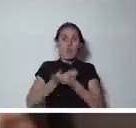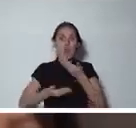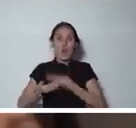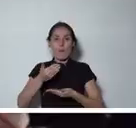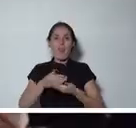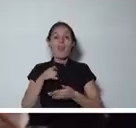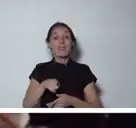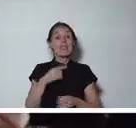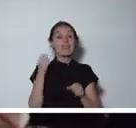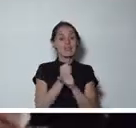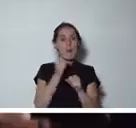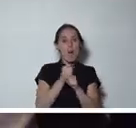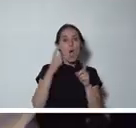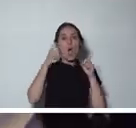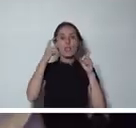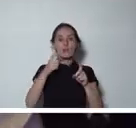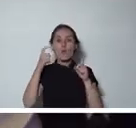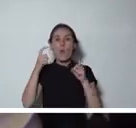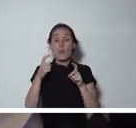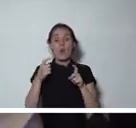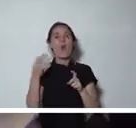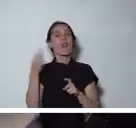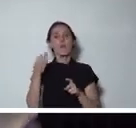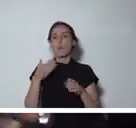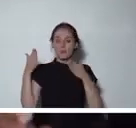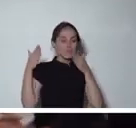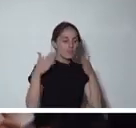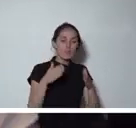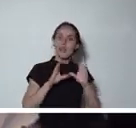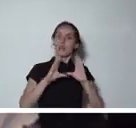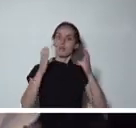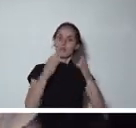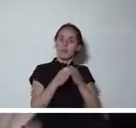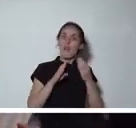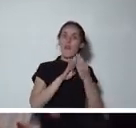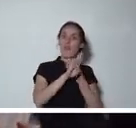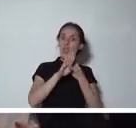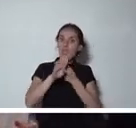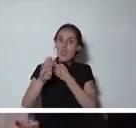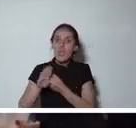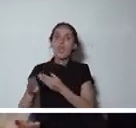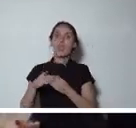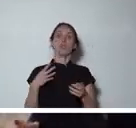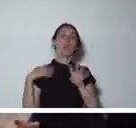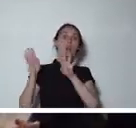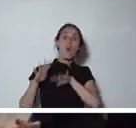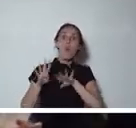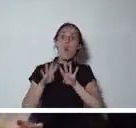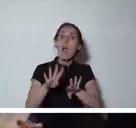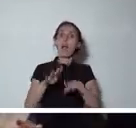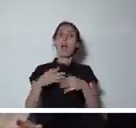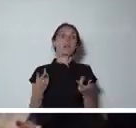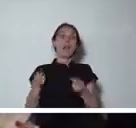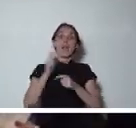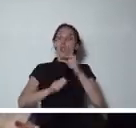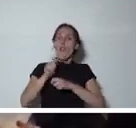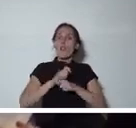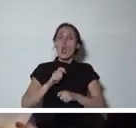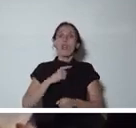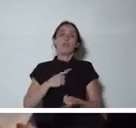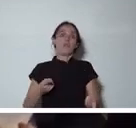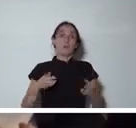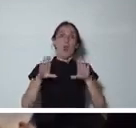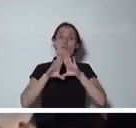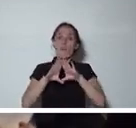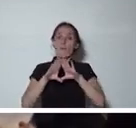el trabajo a las asociaciones de vecinas a los sindicatos a las asociaciones feministas a las huelgas a las movilizaciones a las charlas con